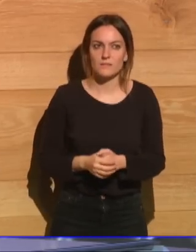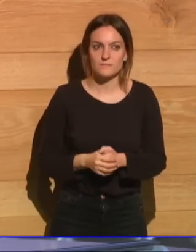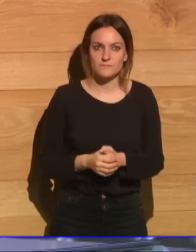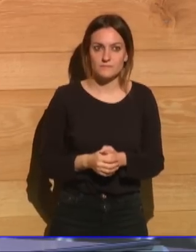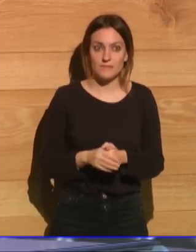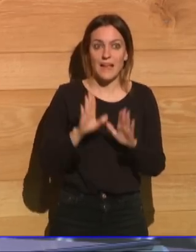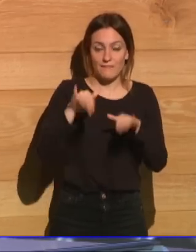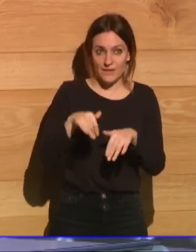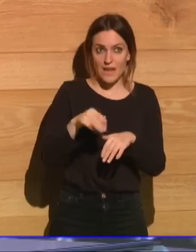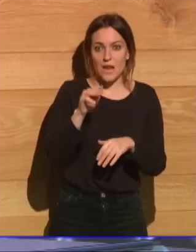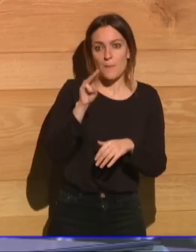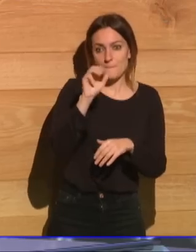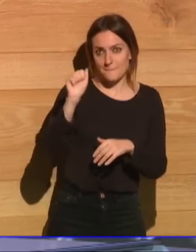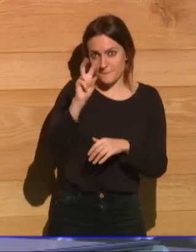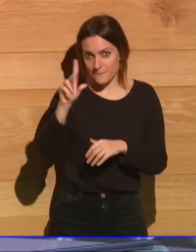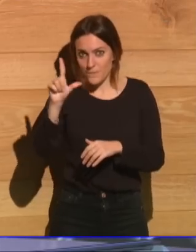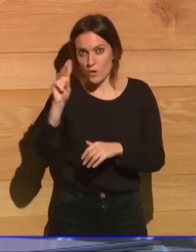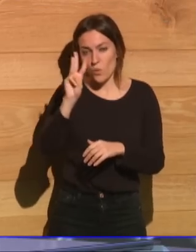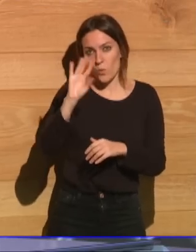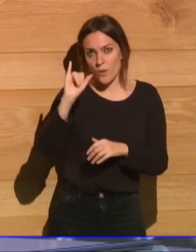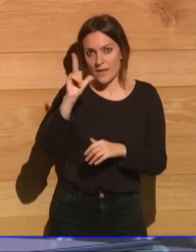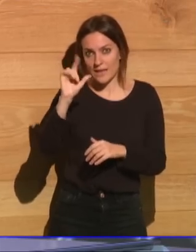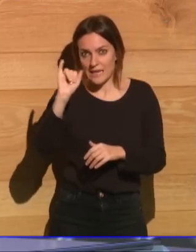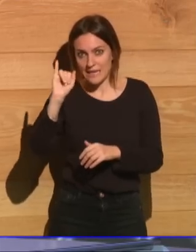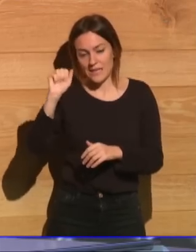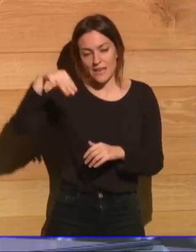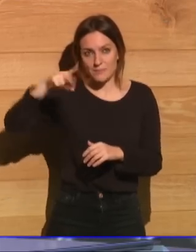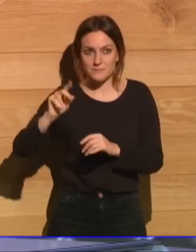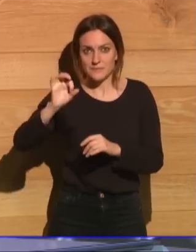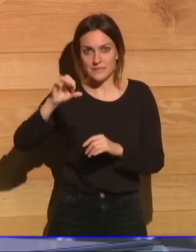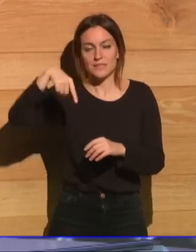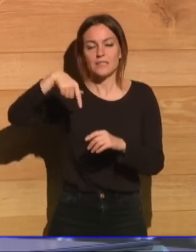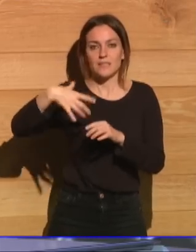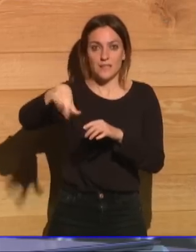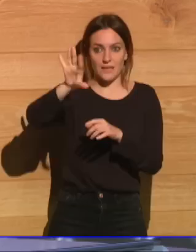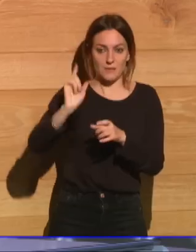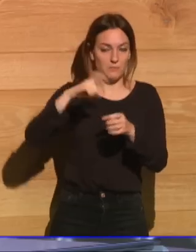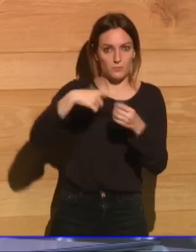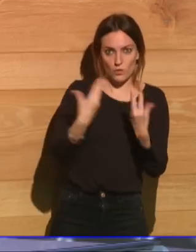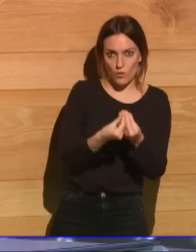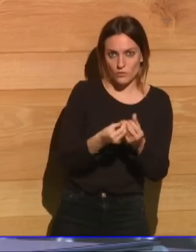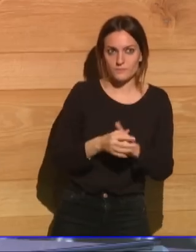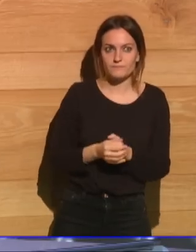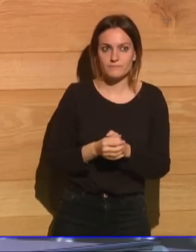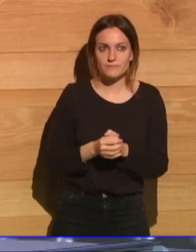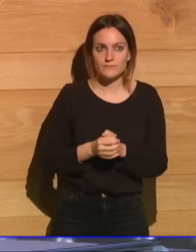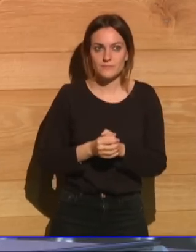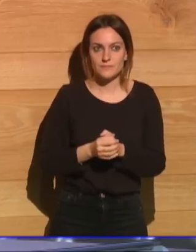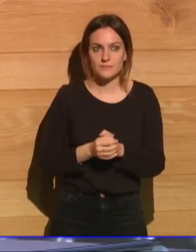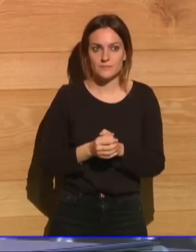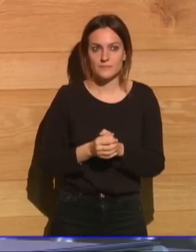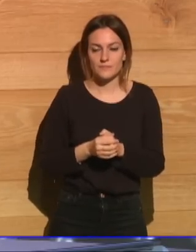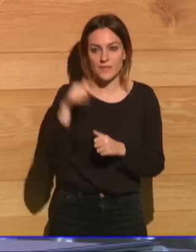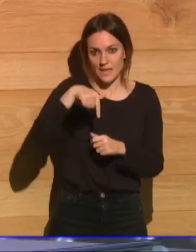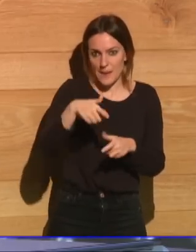Y efectivamente llaman a Paul Williams, bueno, iba a decir sin ápice de ironía, hasta que me he escuchado antes de decirlo, al grandísimo